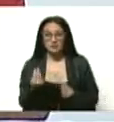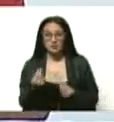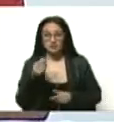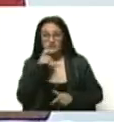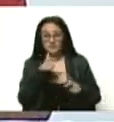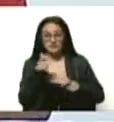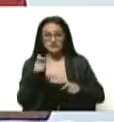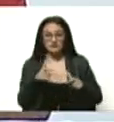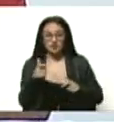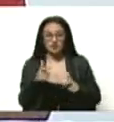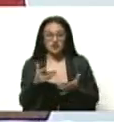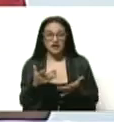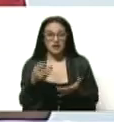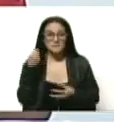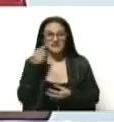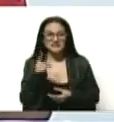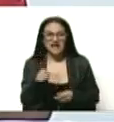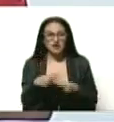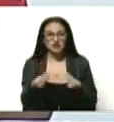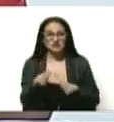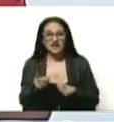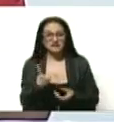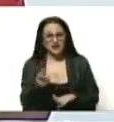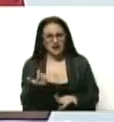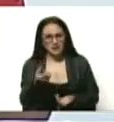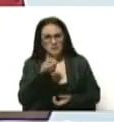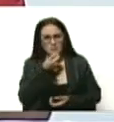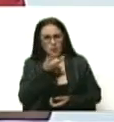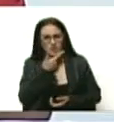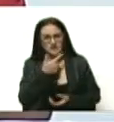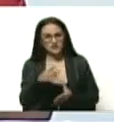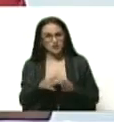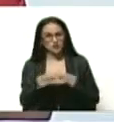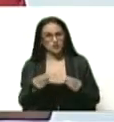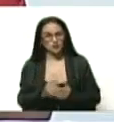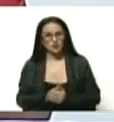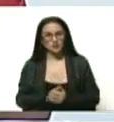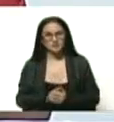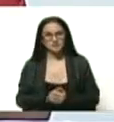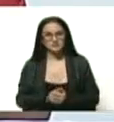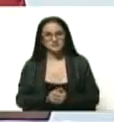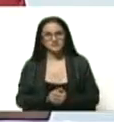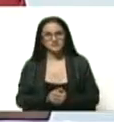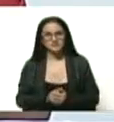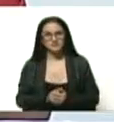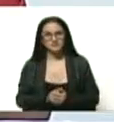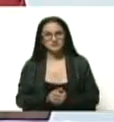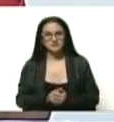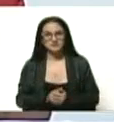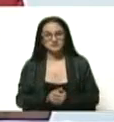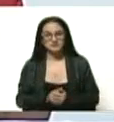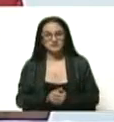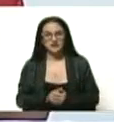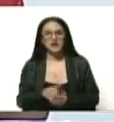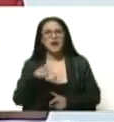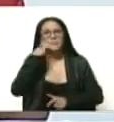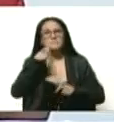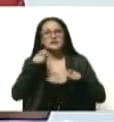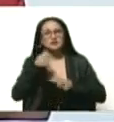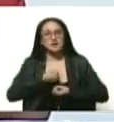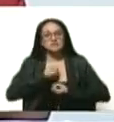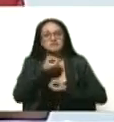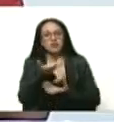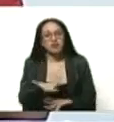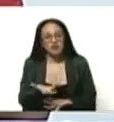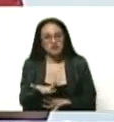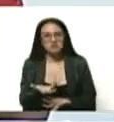a que no se diera, y mira tan bonito como va esto, lindo y bello, dijéramos por allá. Nuestra gente se expresa, nuestra